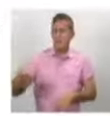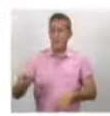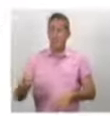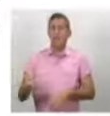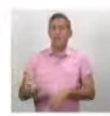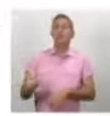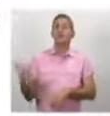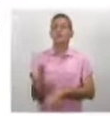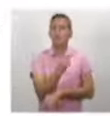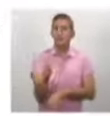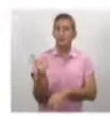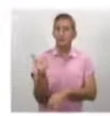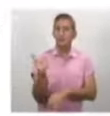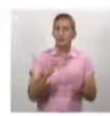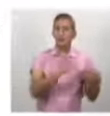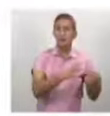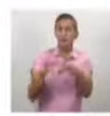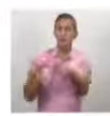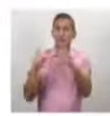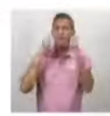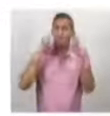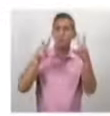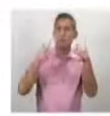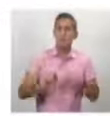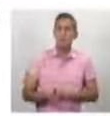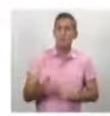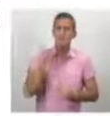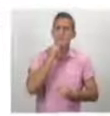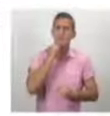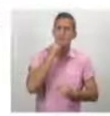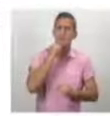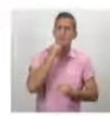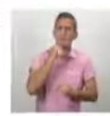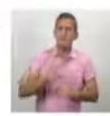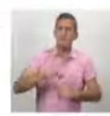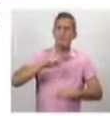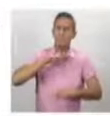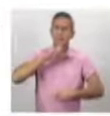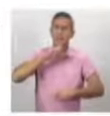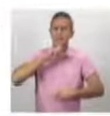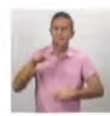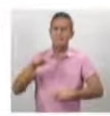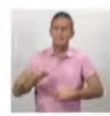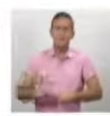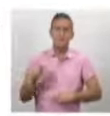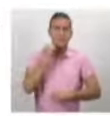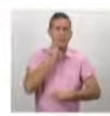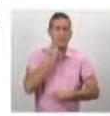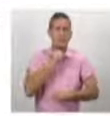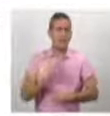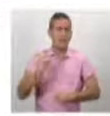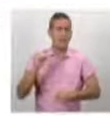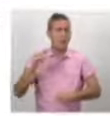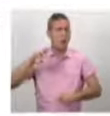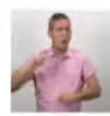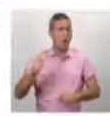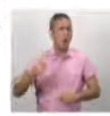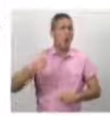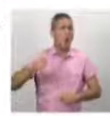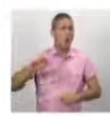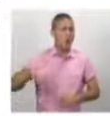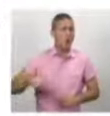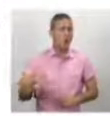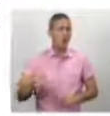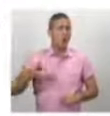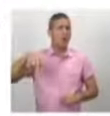vivos, estos dos organismos vivos son mucho más complejos. Tienen más orgánulos y en la medida en que ustedes avancen en la secundaria